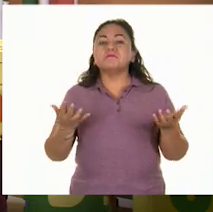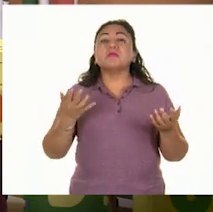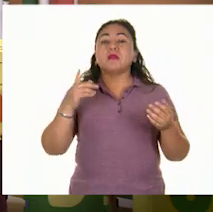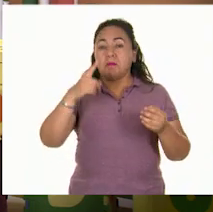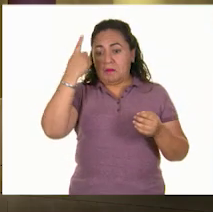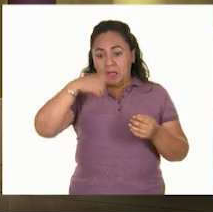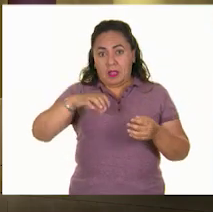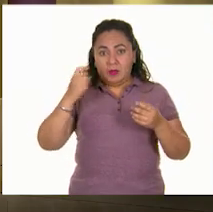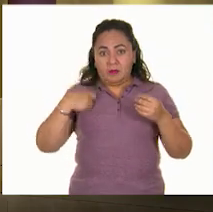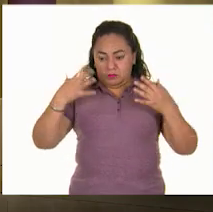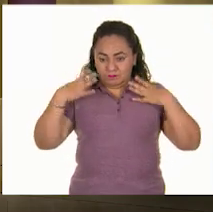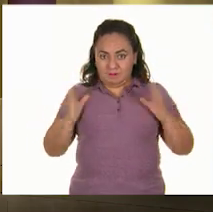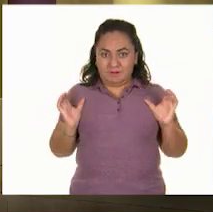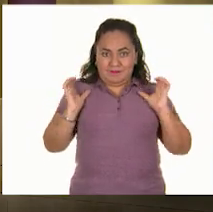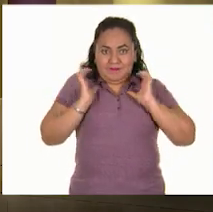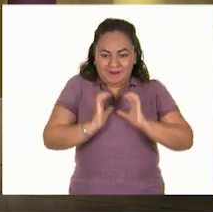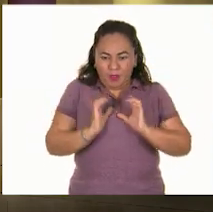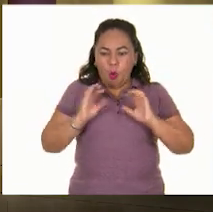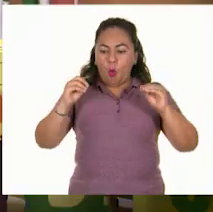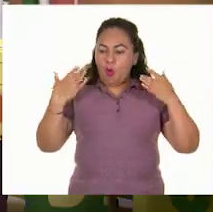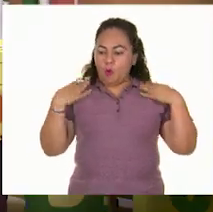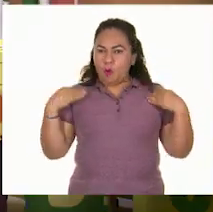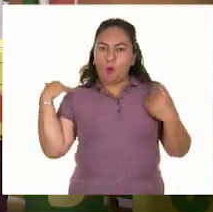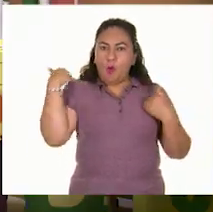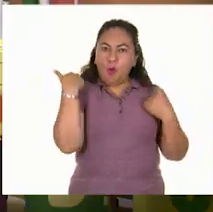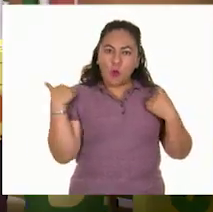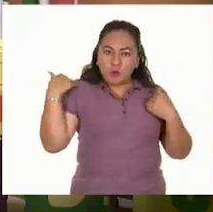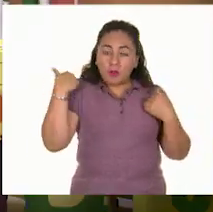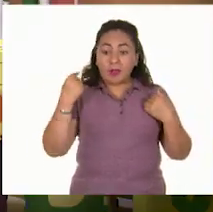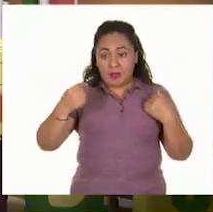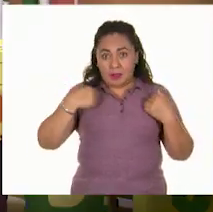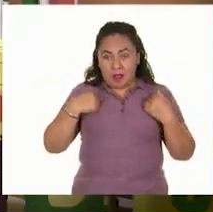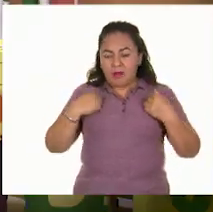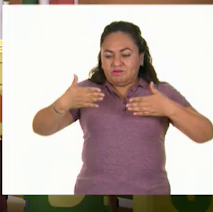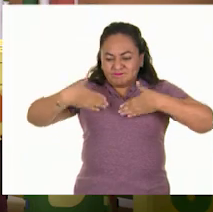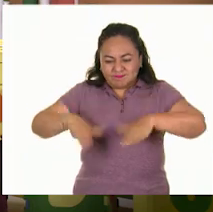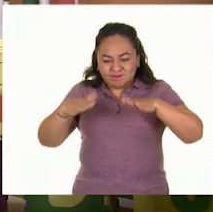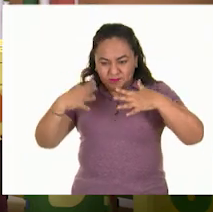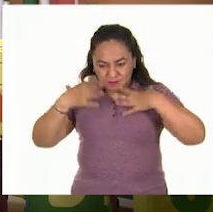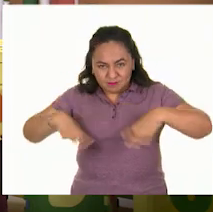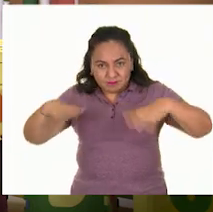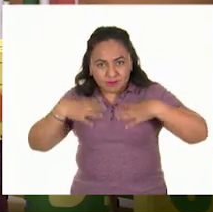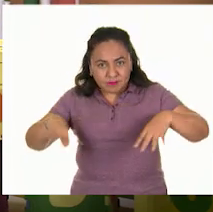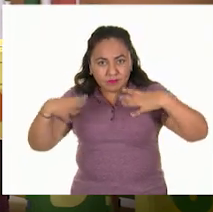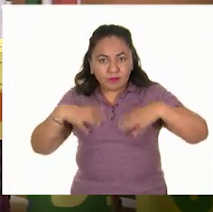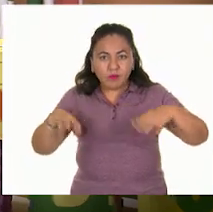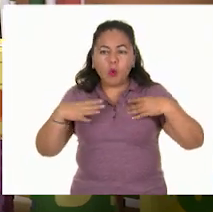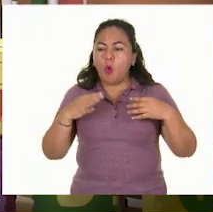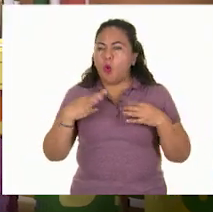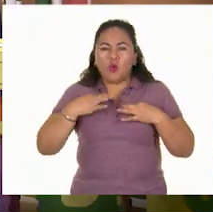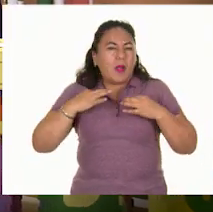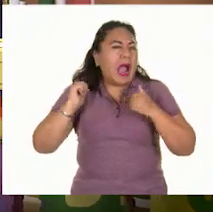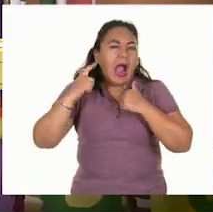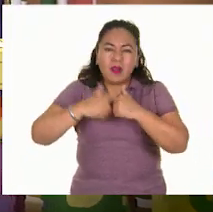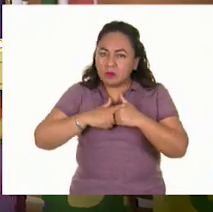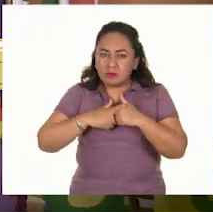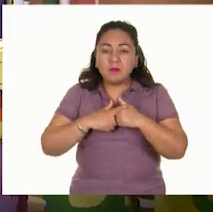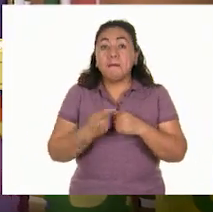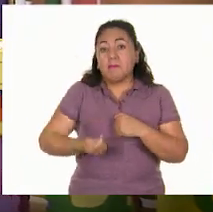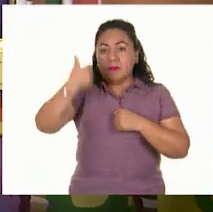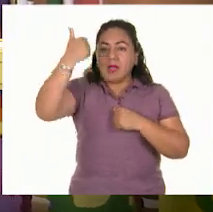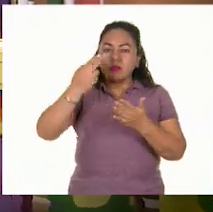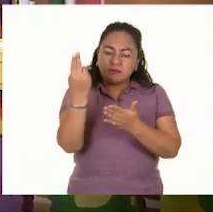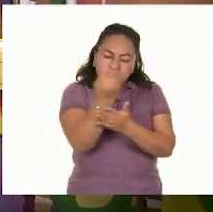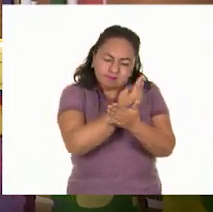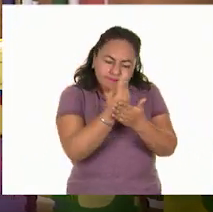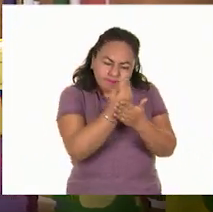un costurero. Un costurero. Un modisto, antes de hacer el vestido o la prenda que vaya a hacer, la